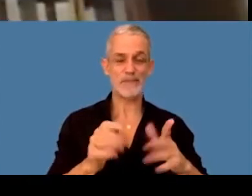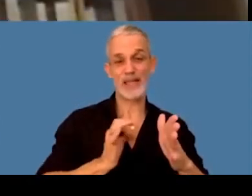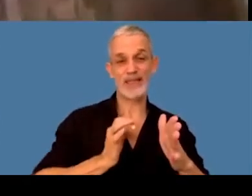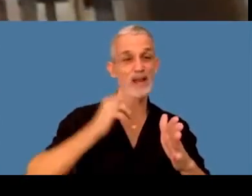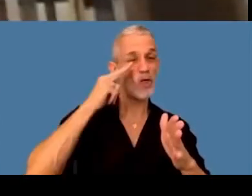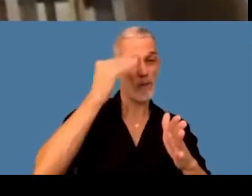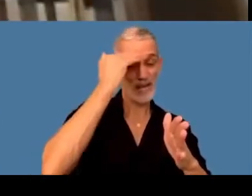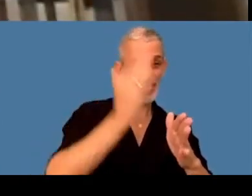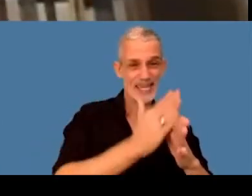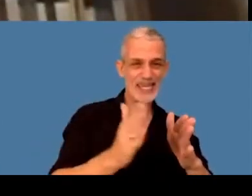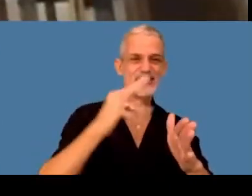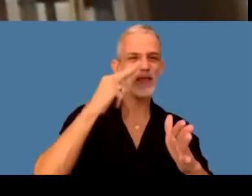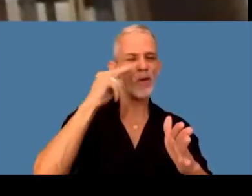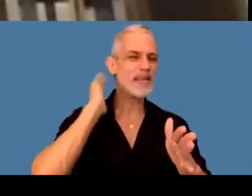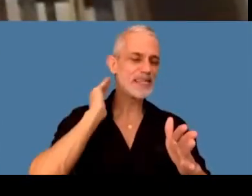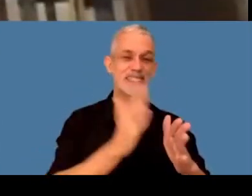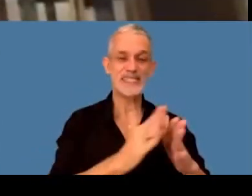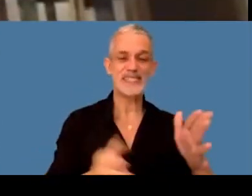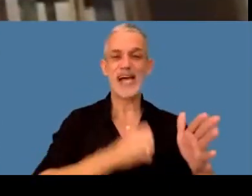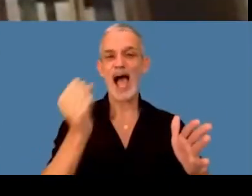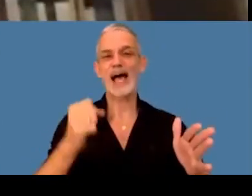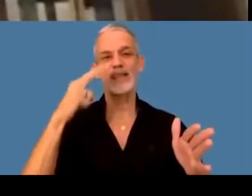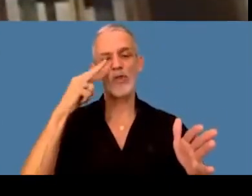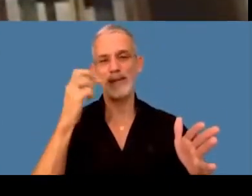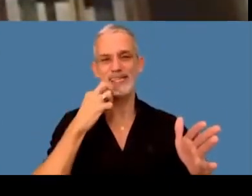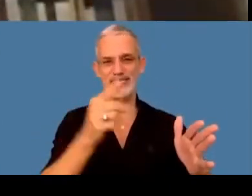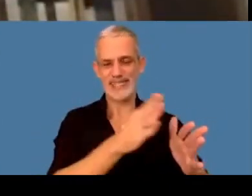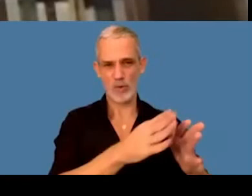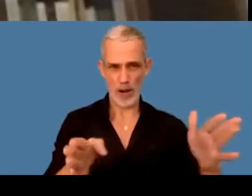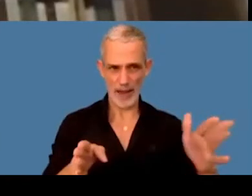2015, 2016 hasta el 2019.